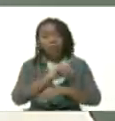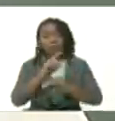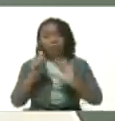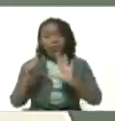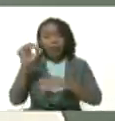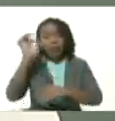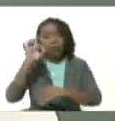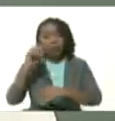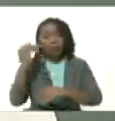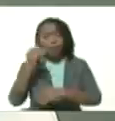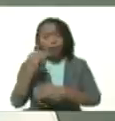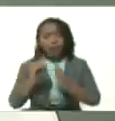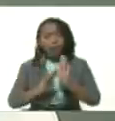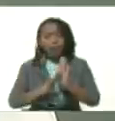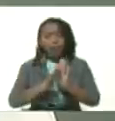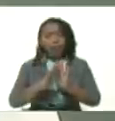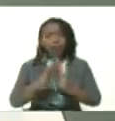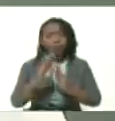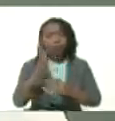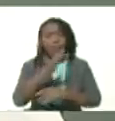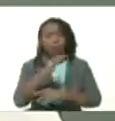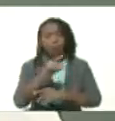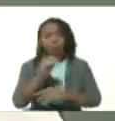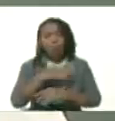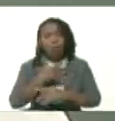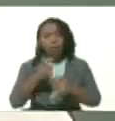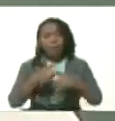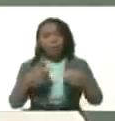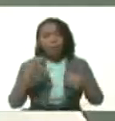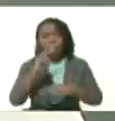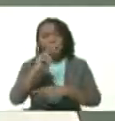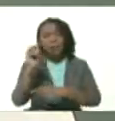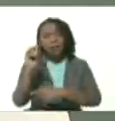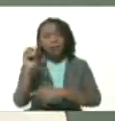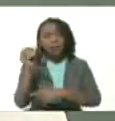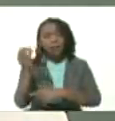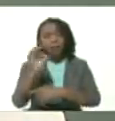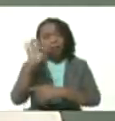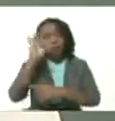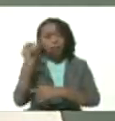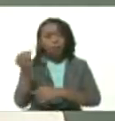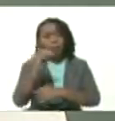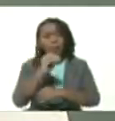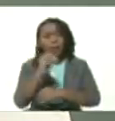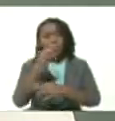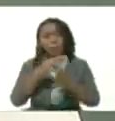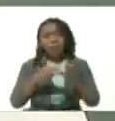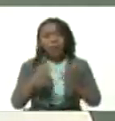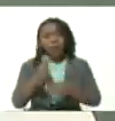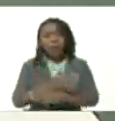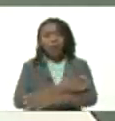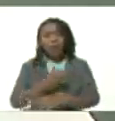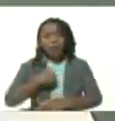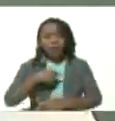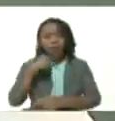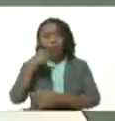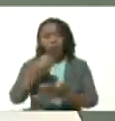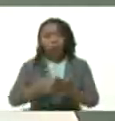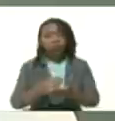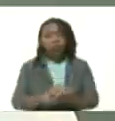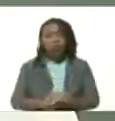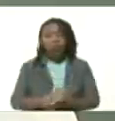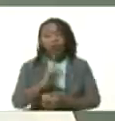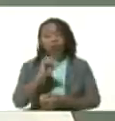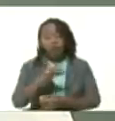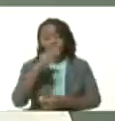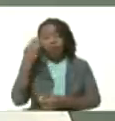16%, más o menos pensamos que podemos estar creciendo un 20% más en los rubros que antes le mencioné. También es